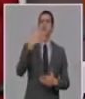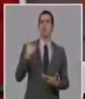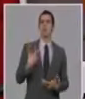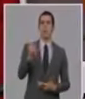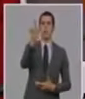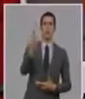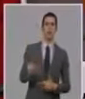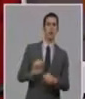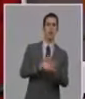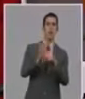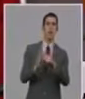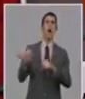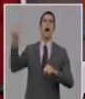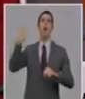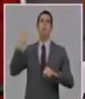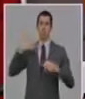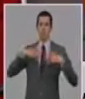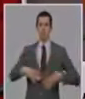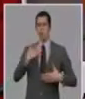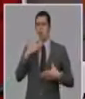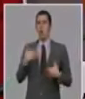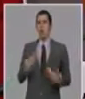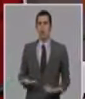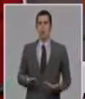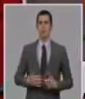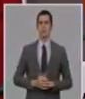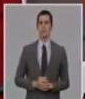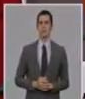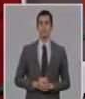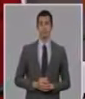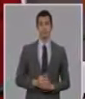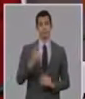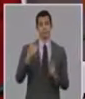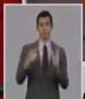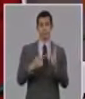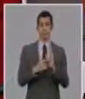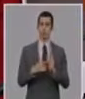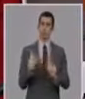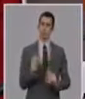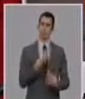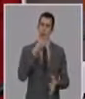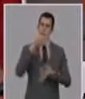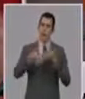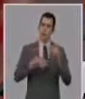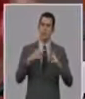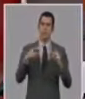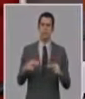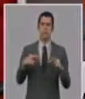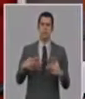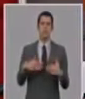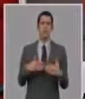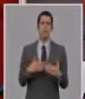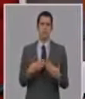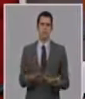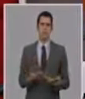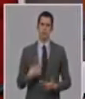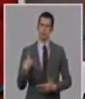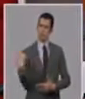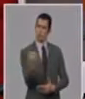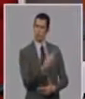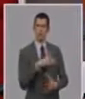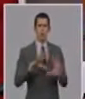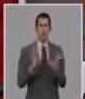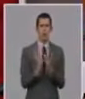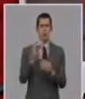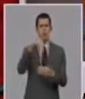actividad fuerte. Pero como siempre le hemos explicado a todo nuestro pueblo, cada vez que, no solo que nosotros damos, sino todo el resto de los compañeros que ha